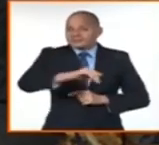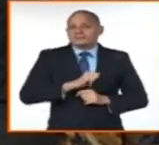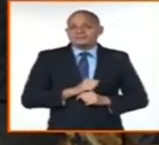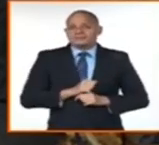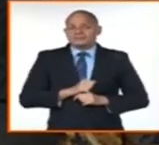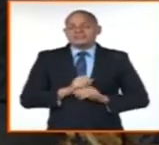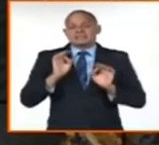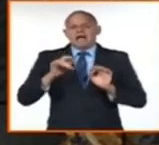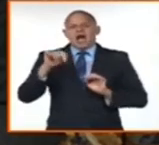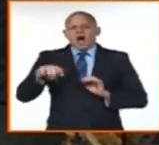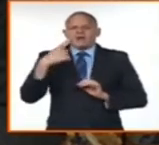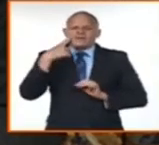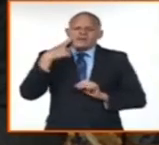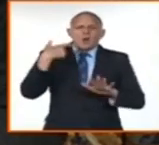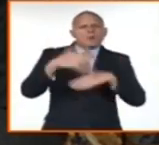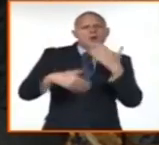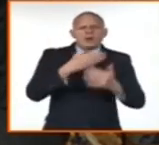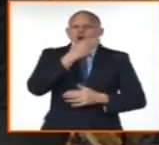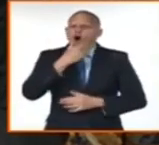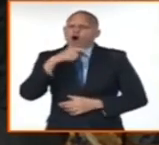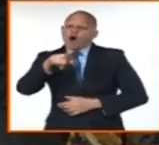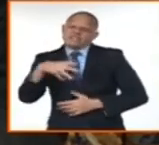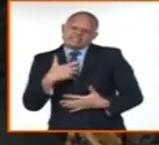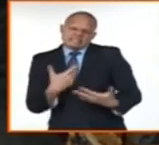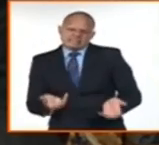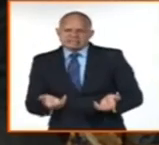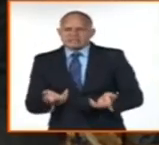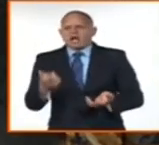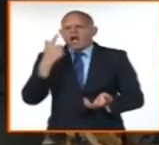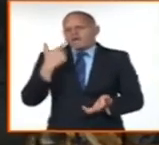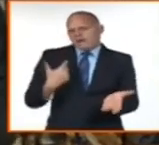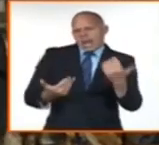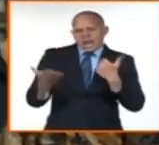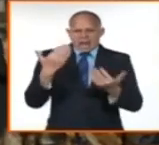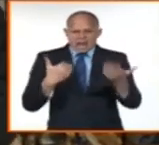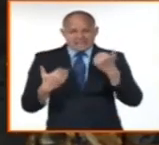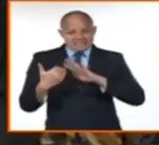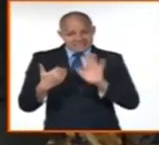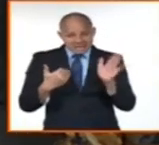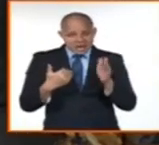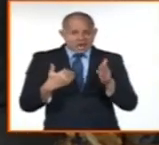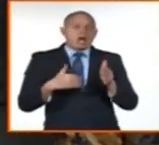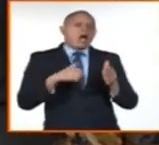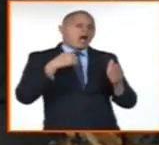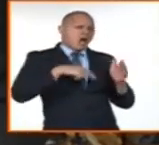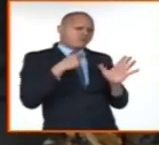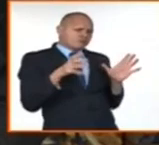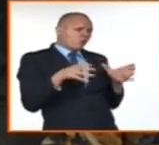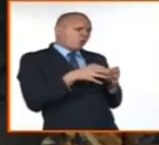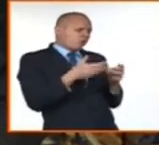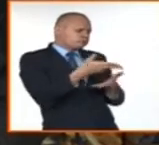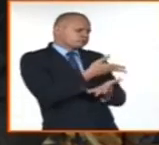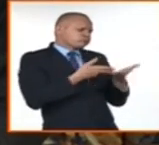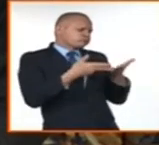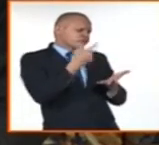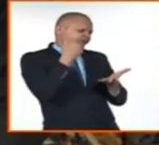los jóvenes para promover políticas públicas que nos ayuden a potenciar un grupo de